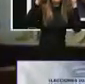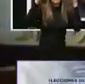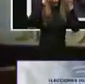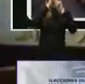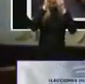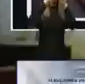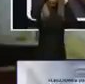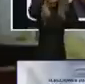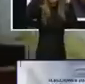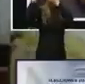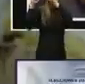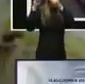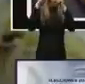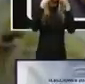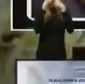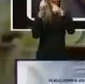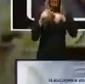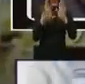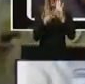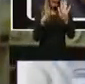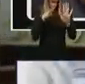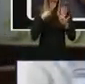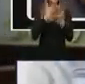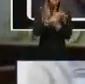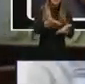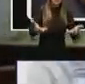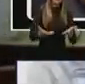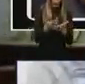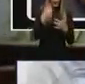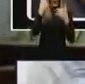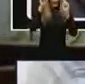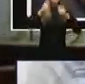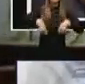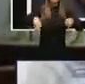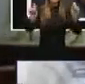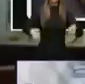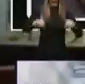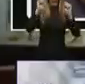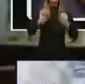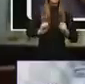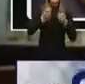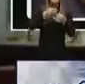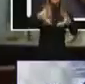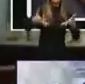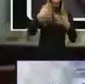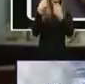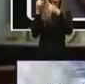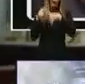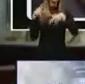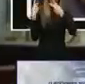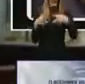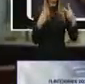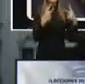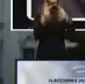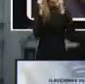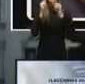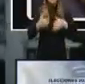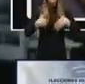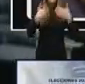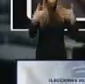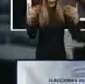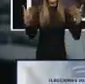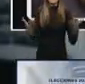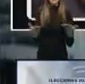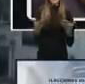de lo que es el suelo de aquí para poder poner todos los productos que van a ofrecer a las